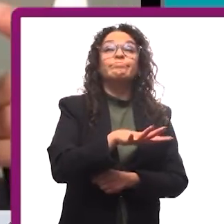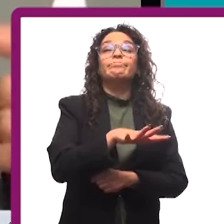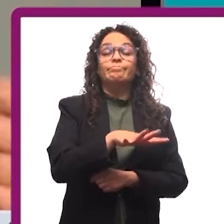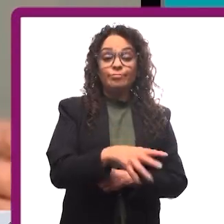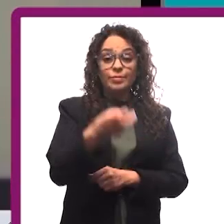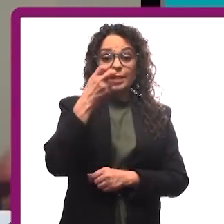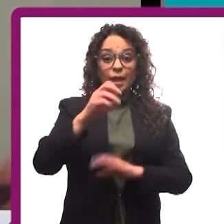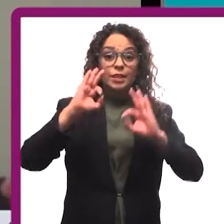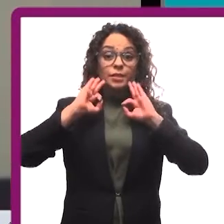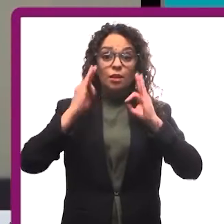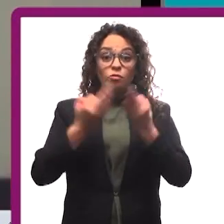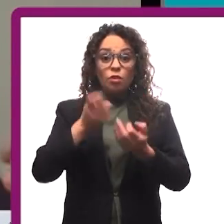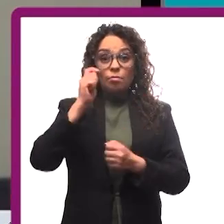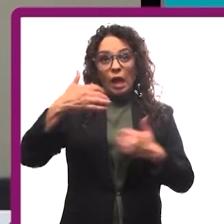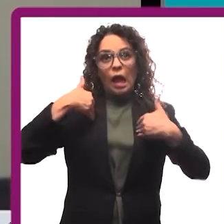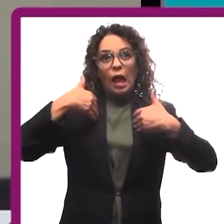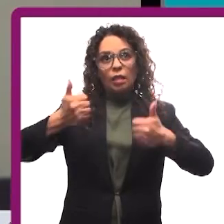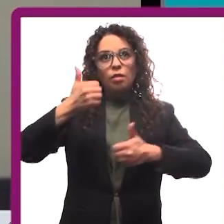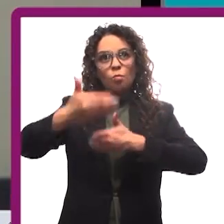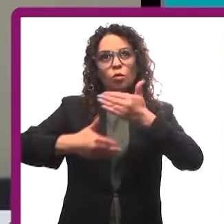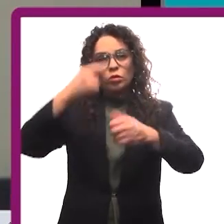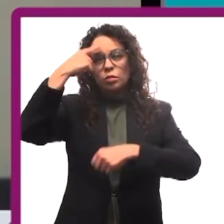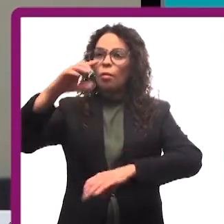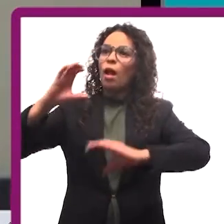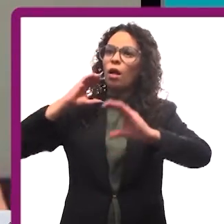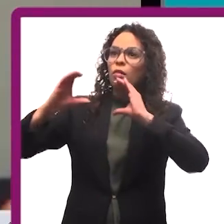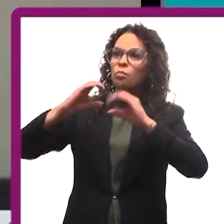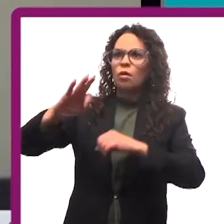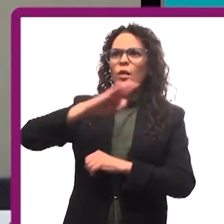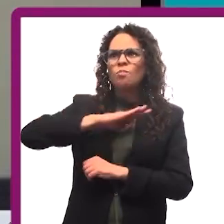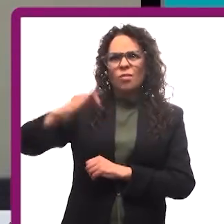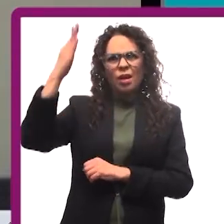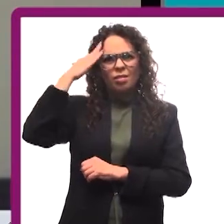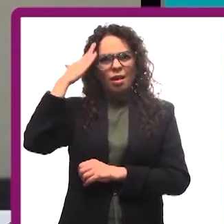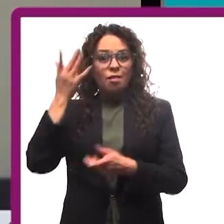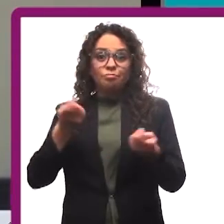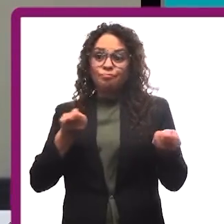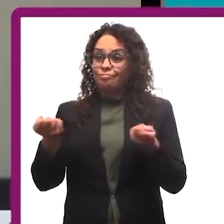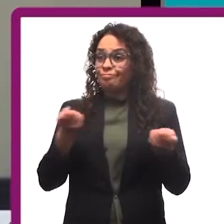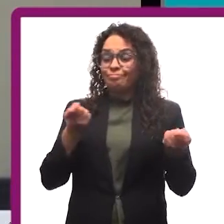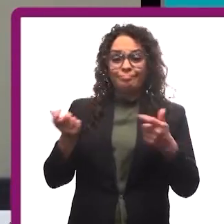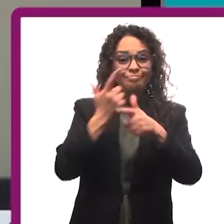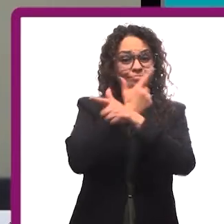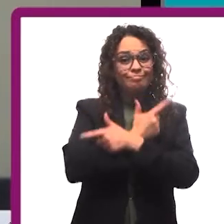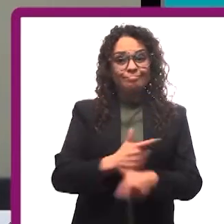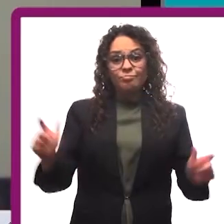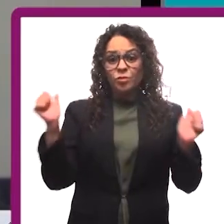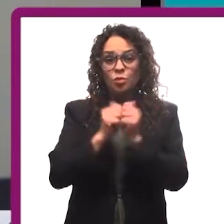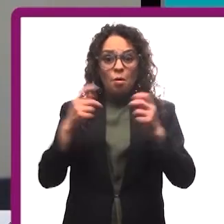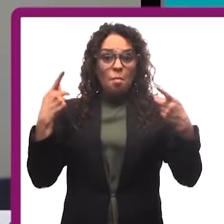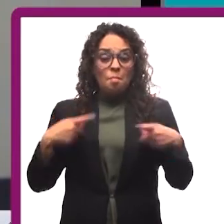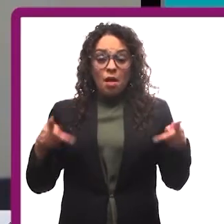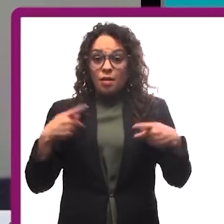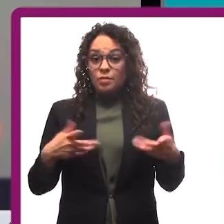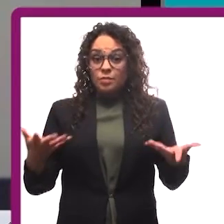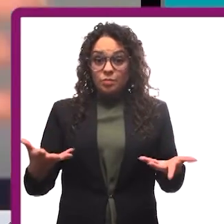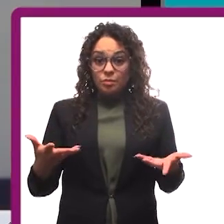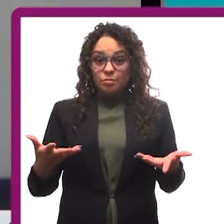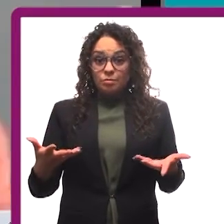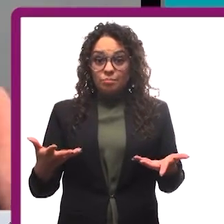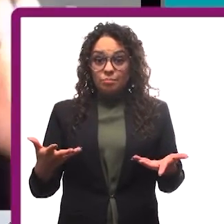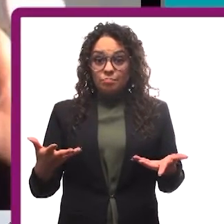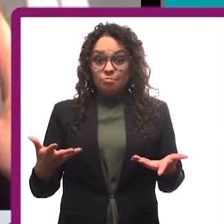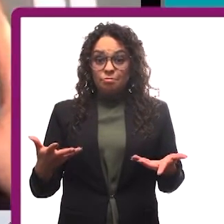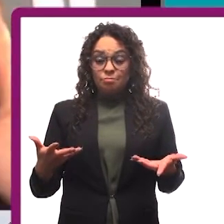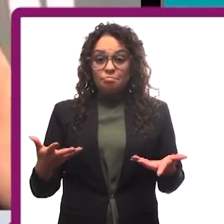de concebir el proceso comunicativo, podían hacer prácticamente cualquier cosa con las personas a modo de